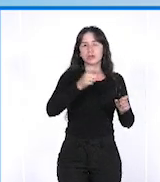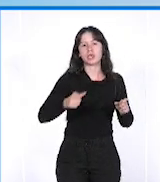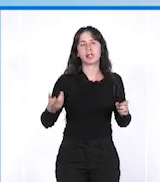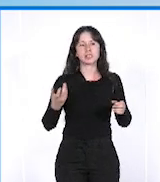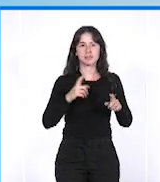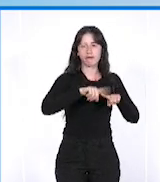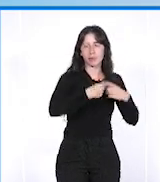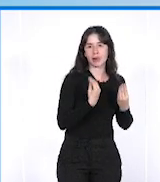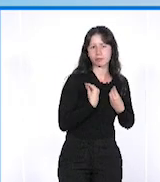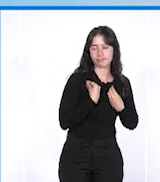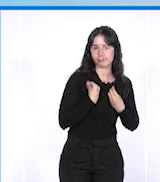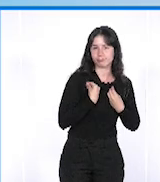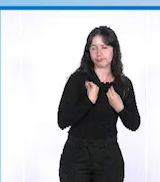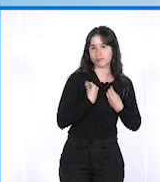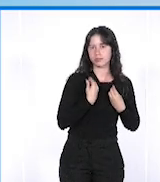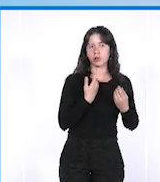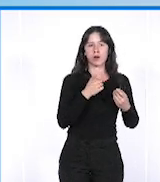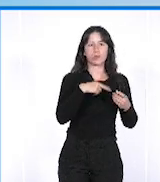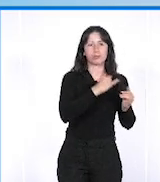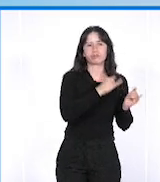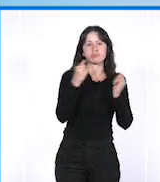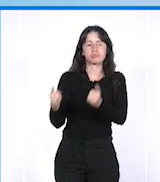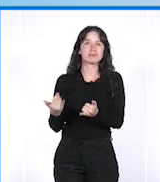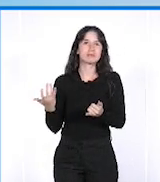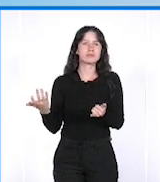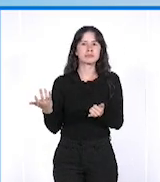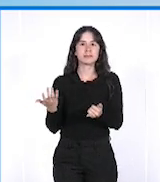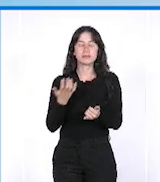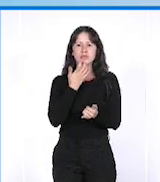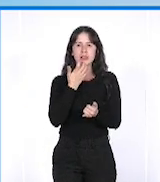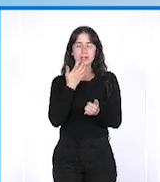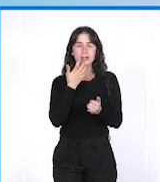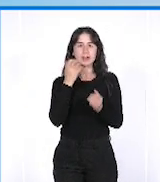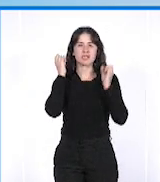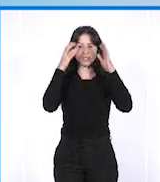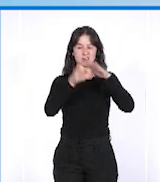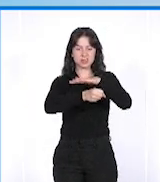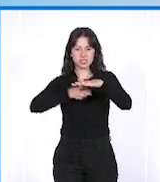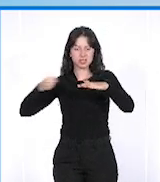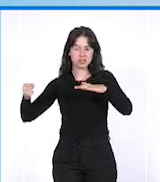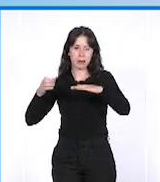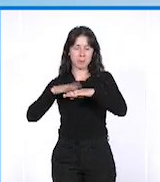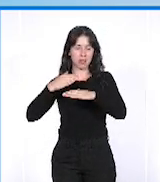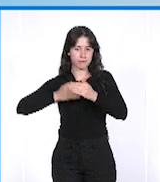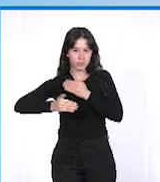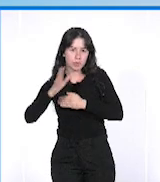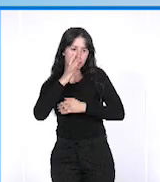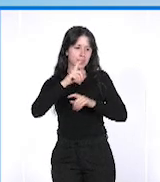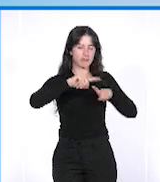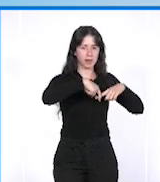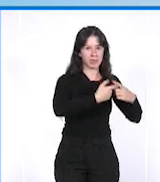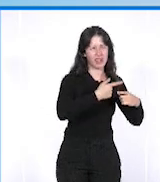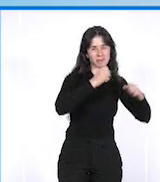con sus familias no y que sean al proyecto Quizá para prevenir una institucionalización futura porque los familiares ya tenían una edad